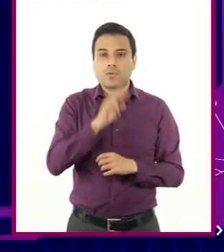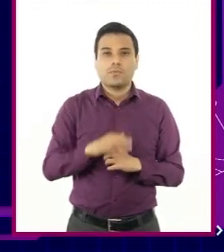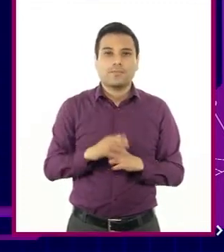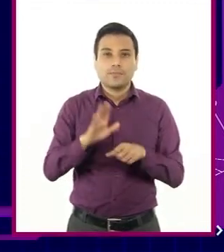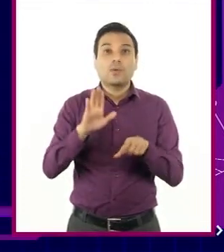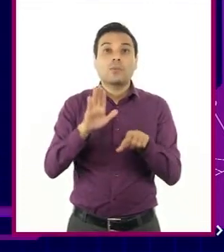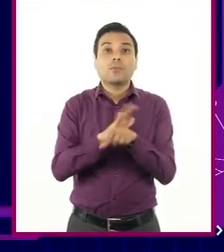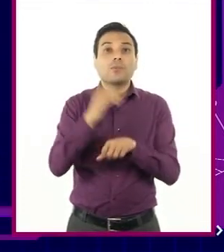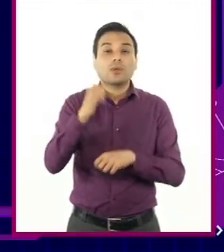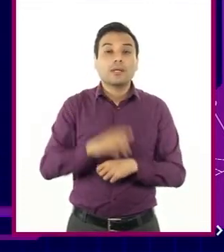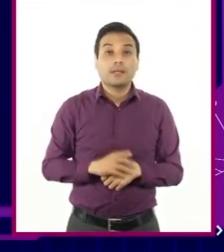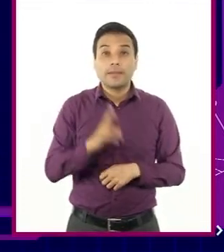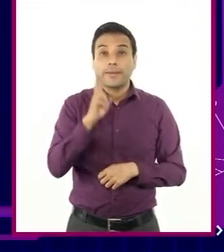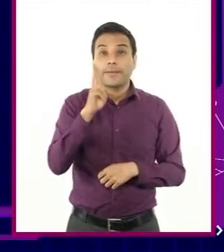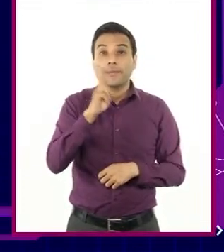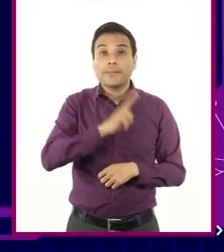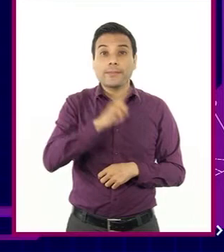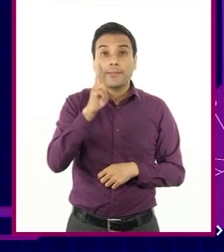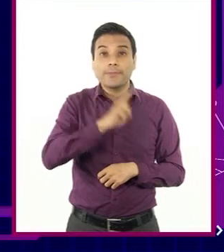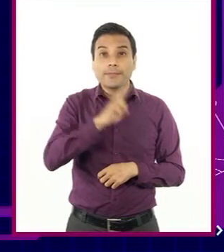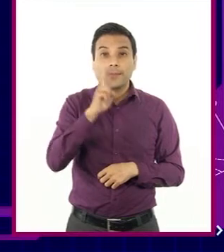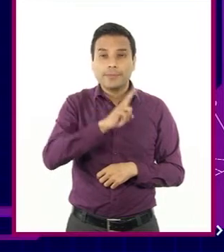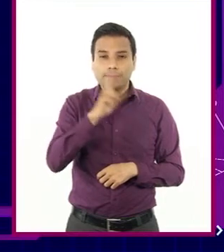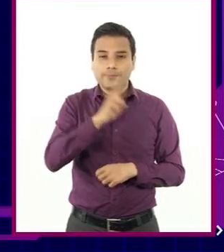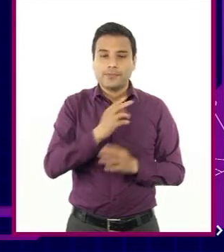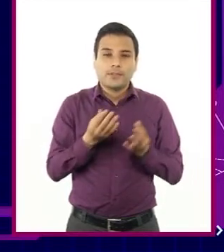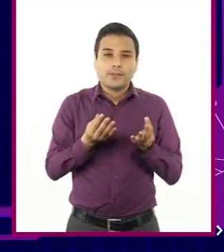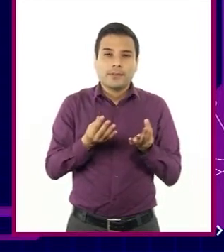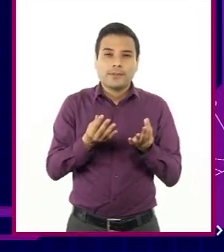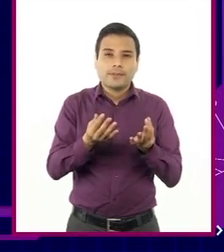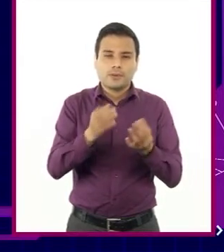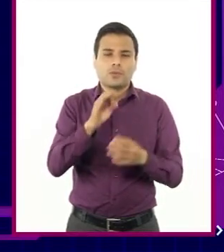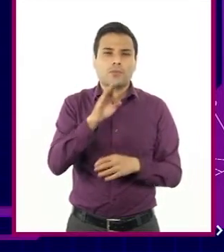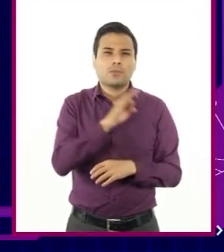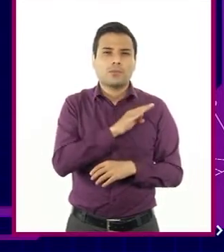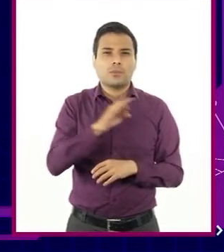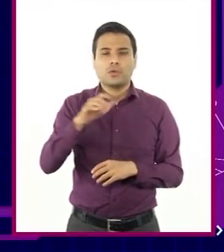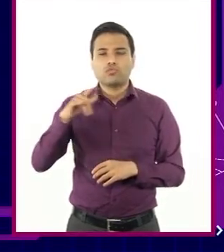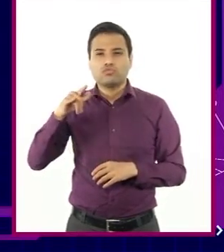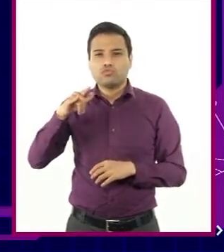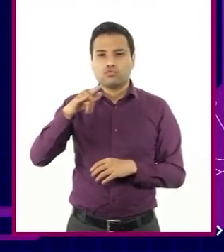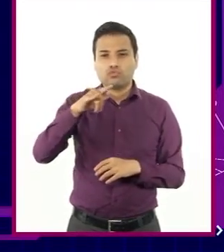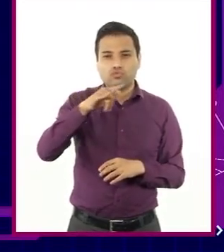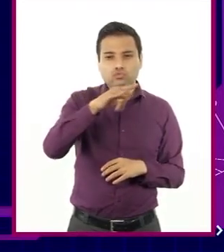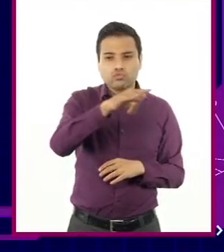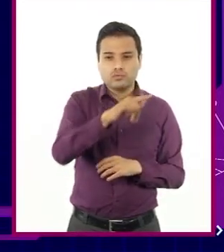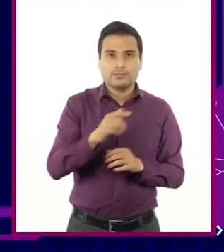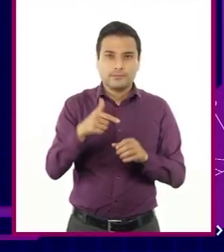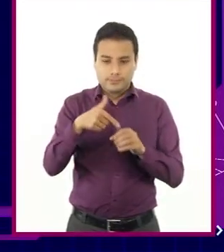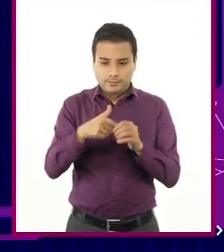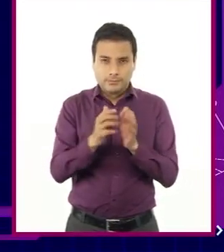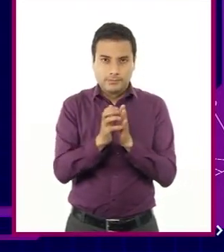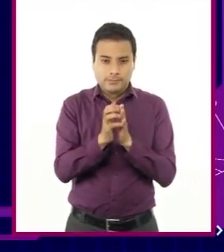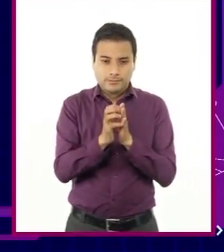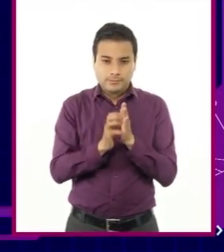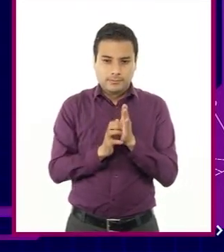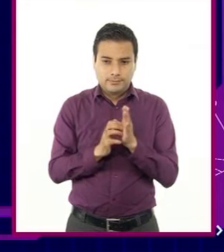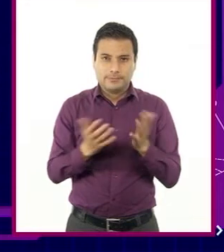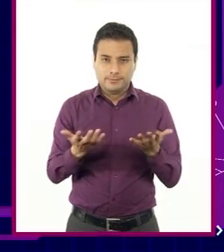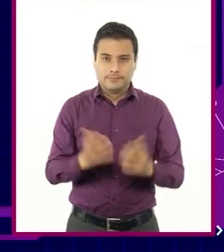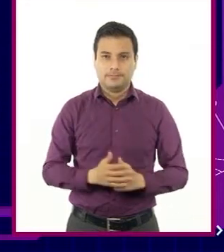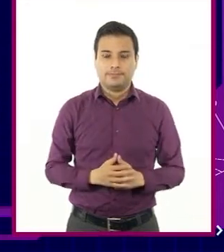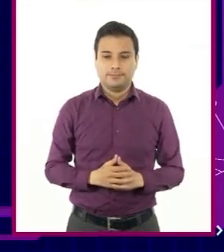es más fino, creando menos resistencia en el avión. En consecuencia, el avión ahorra combustible para mantener la